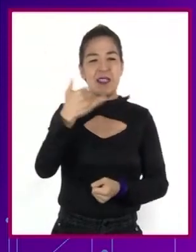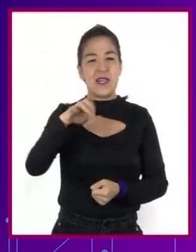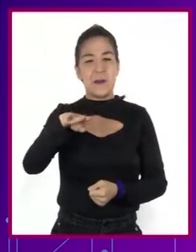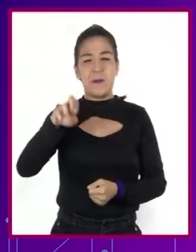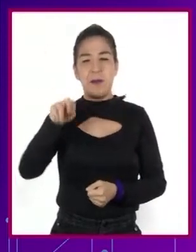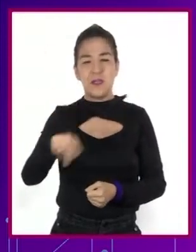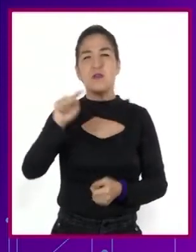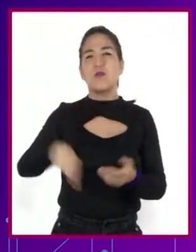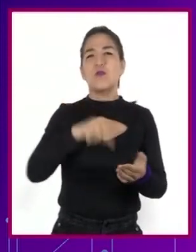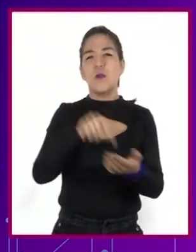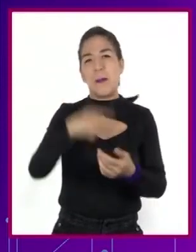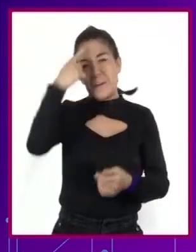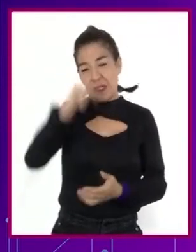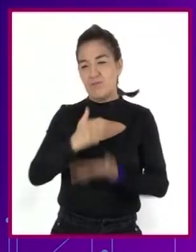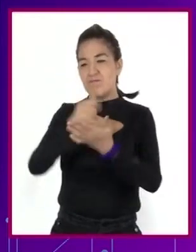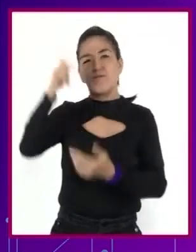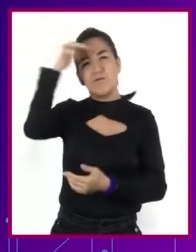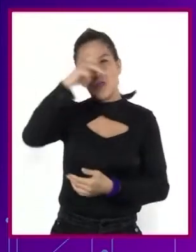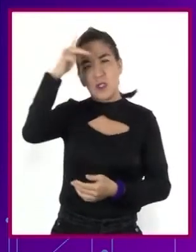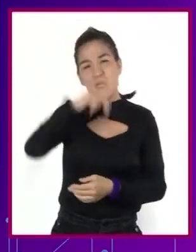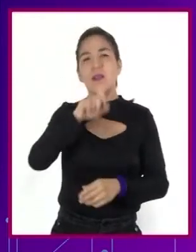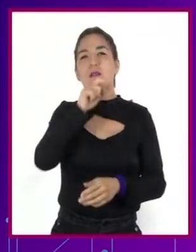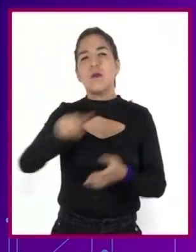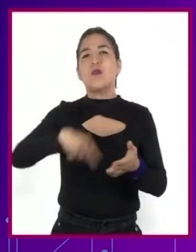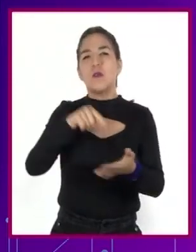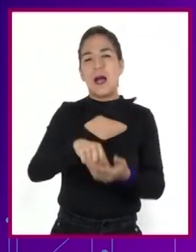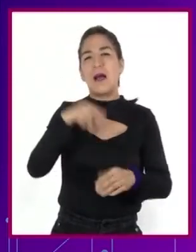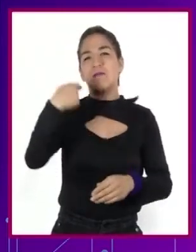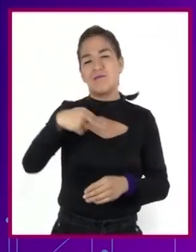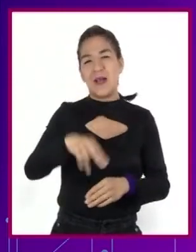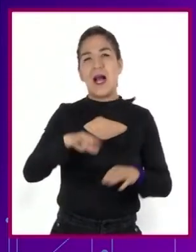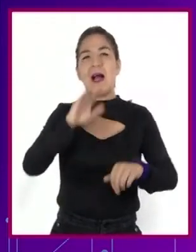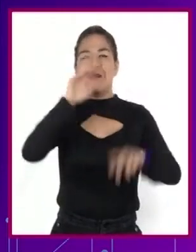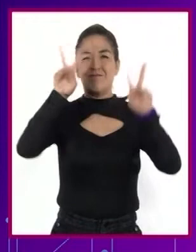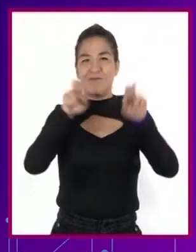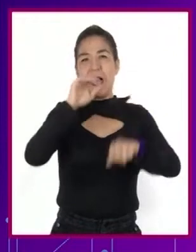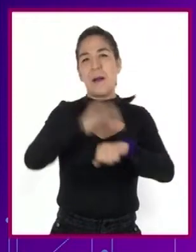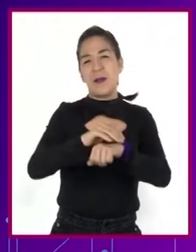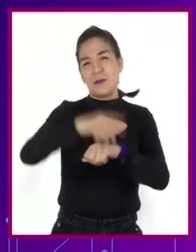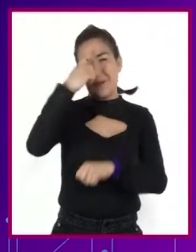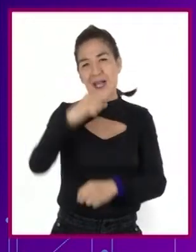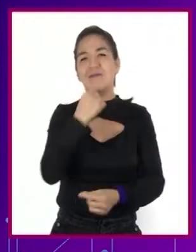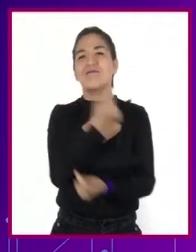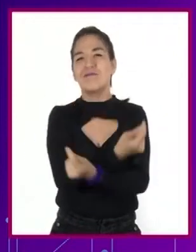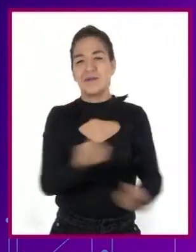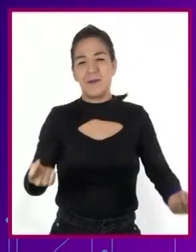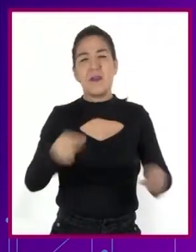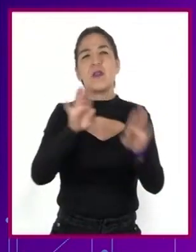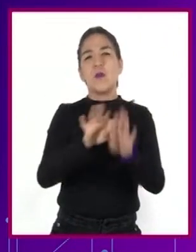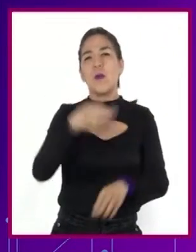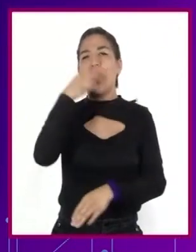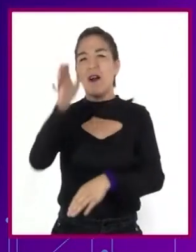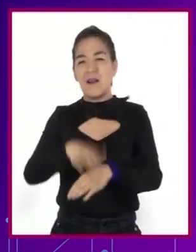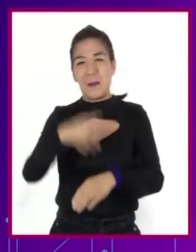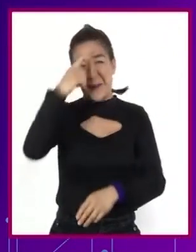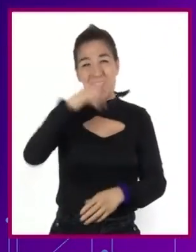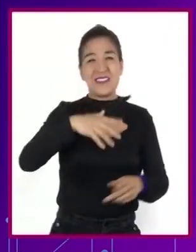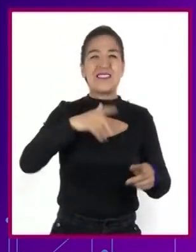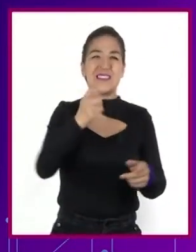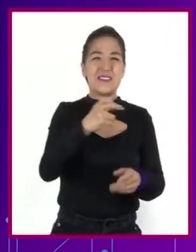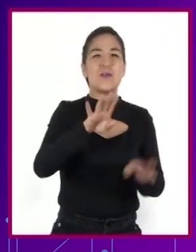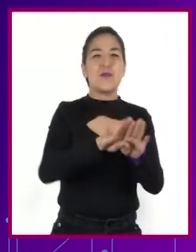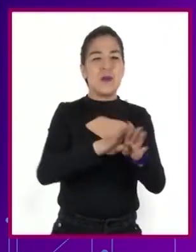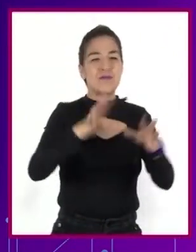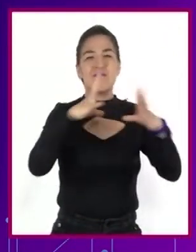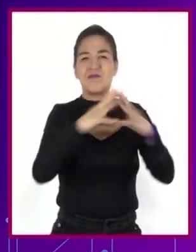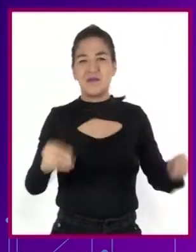apoyo psicosocial a través de los espacios Amigos para la Infancia, de campañas sanitarias para evitar el avance del cólera y de